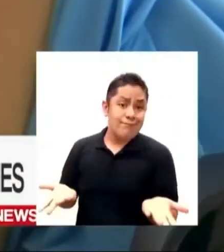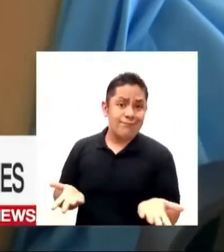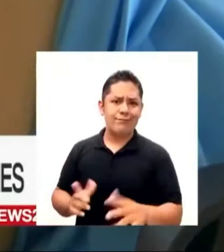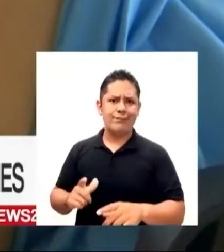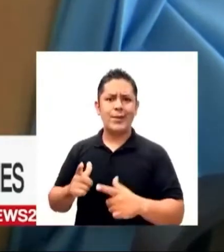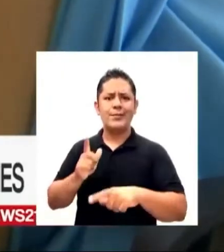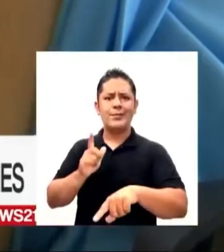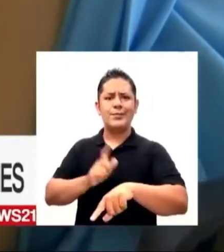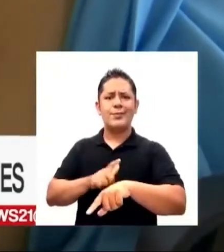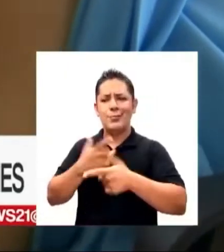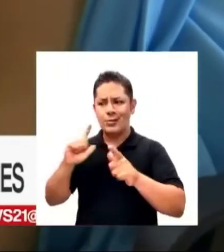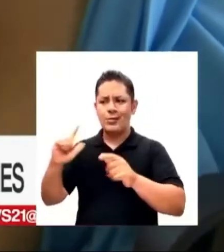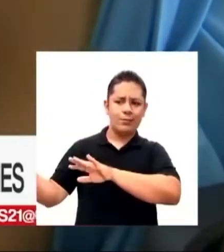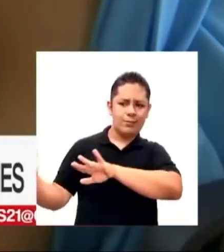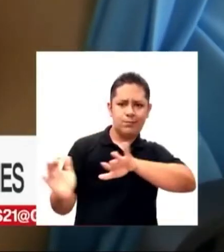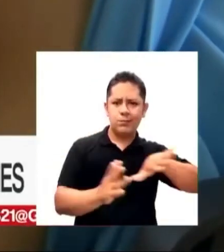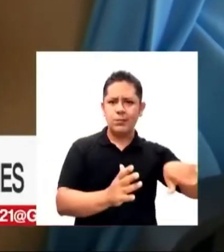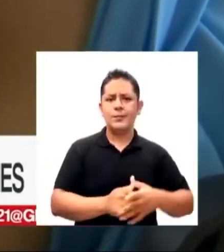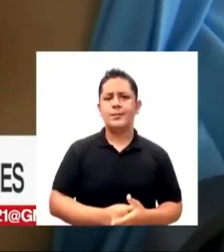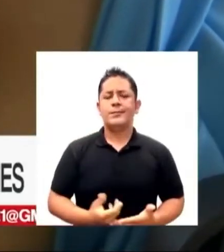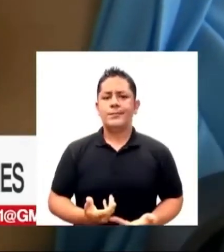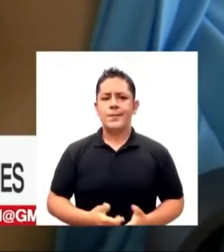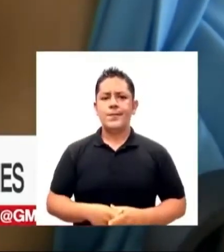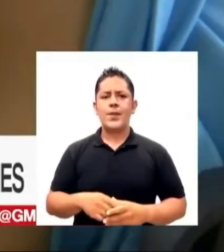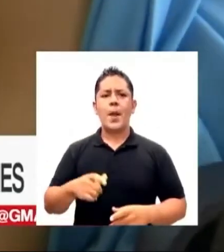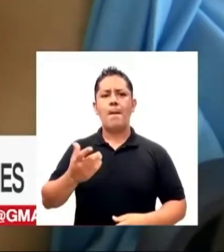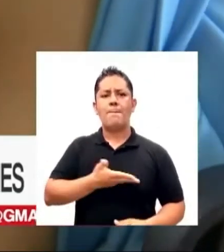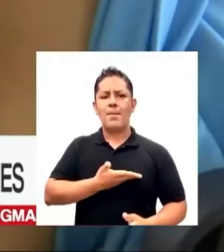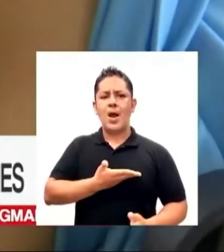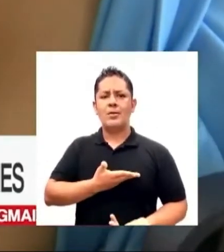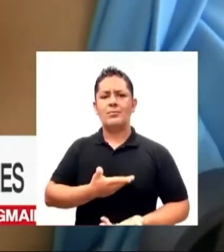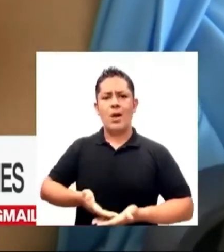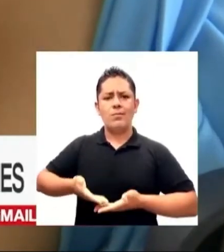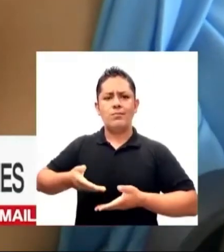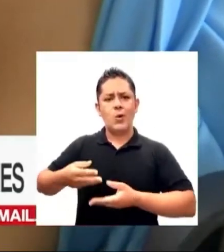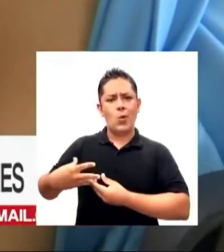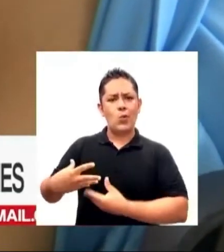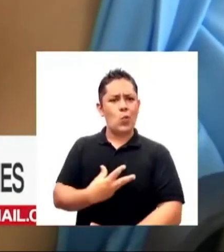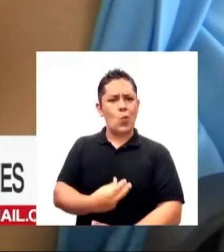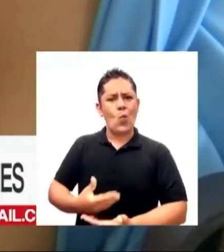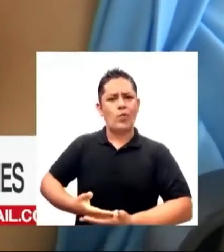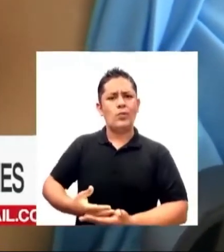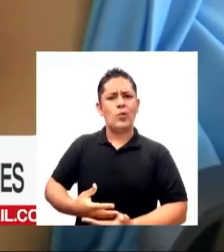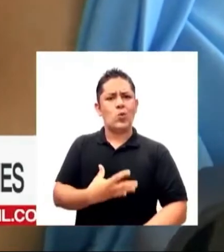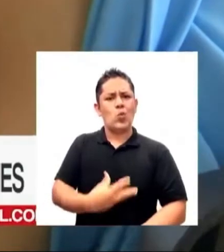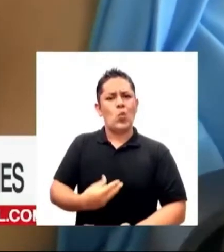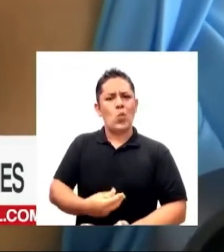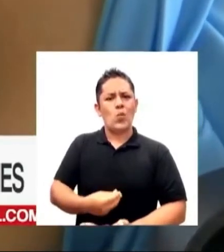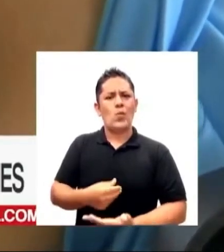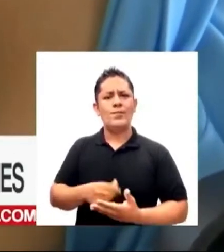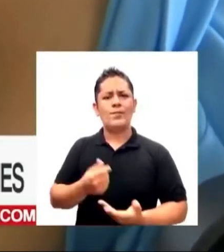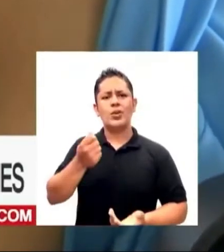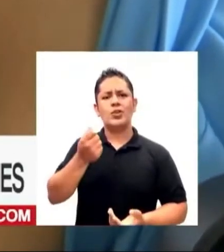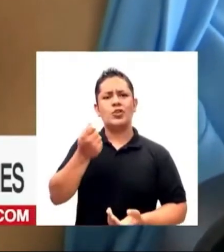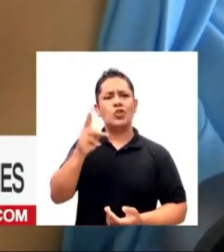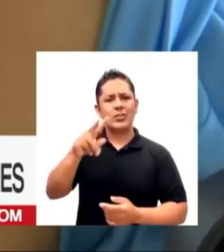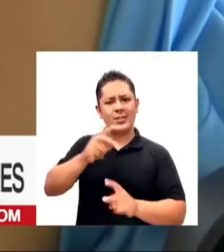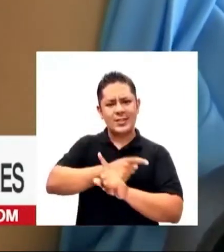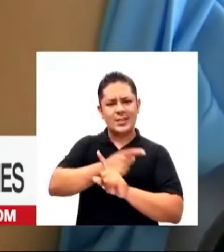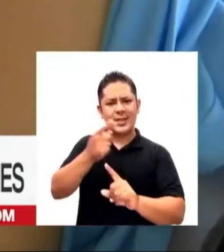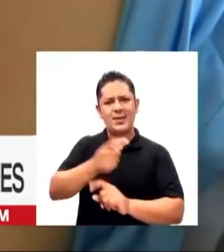hacemos el llamado a las madres gestantes de 12 semanas de gestación a los 40 días de posparto